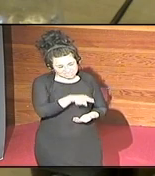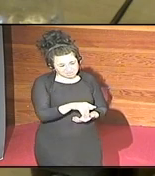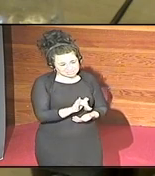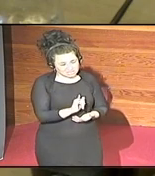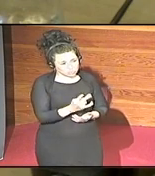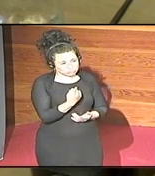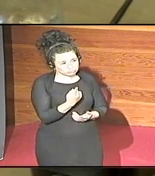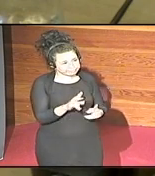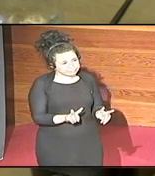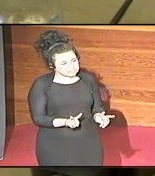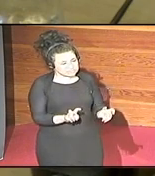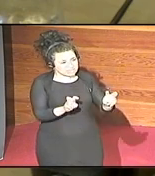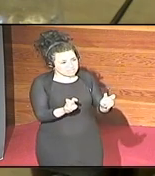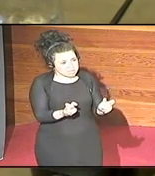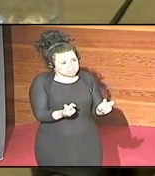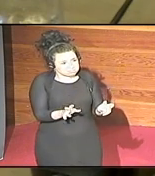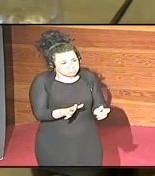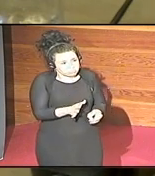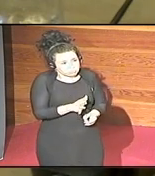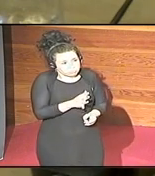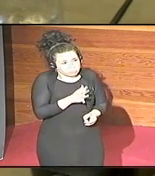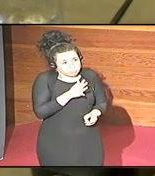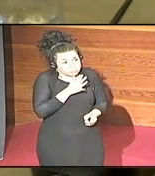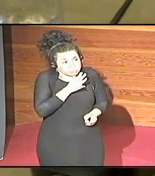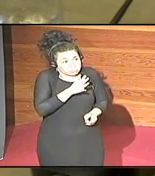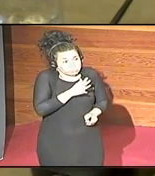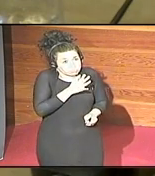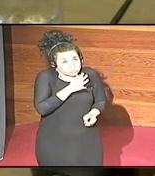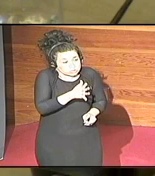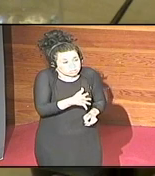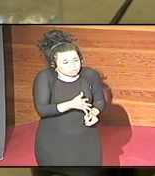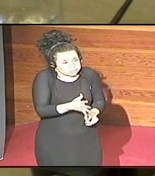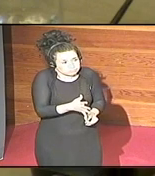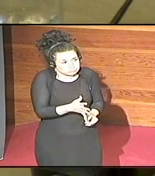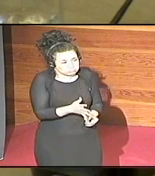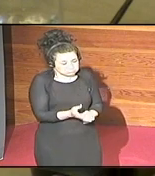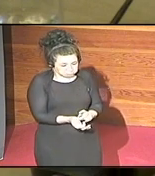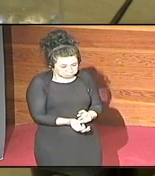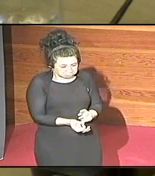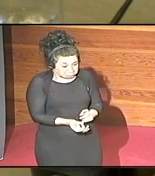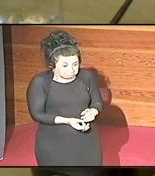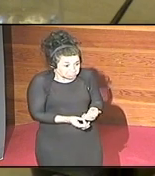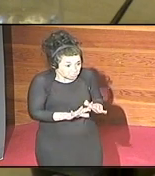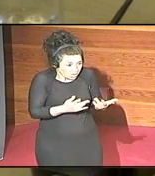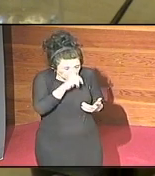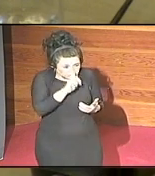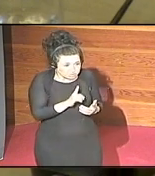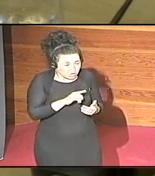tema que por alguna razón siempre sale cuando hablamos de Rusia.